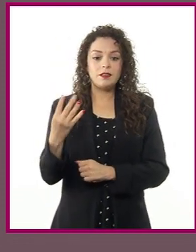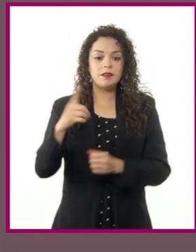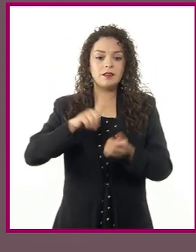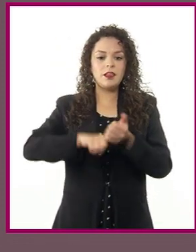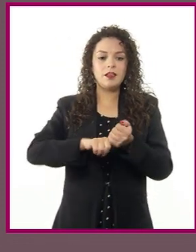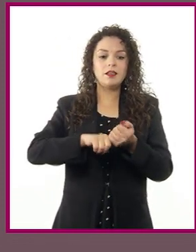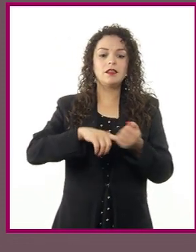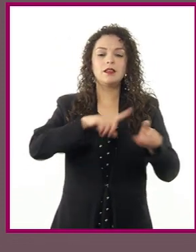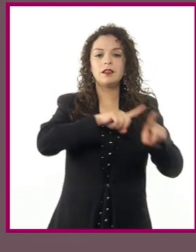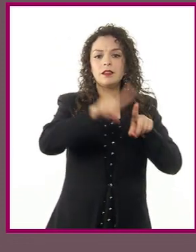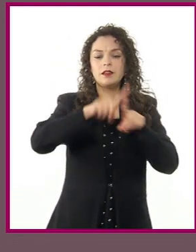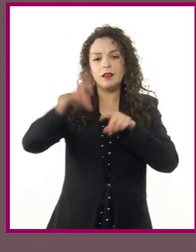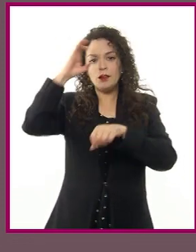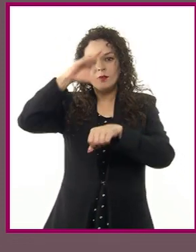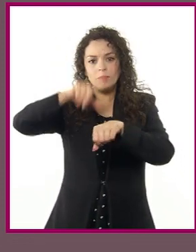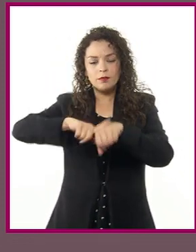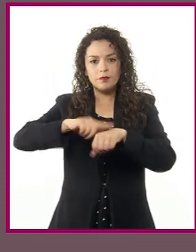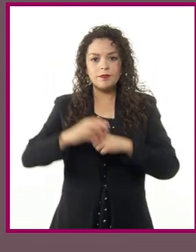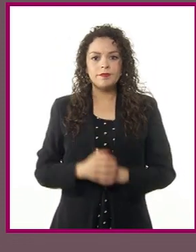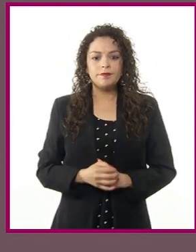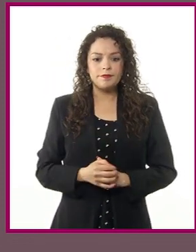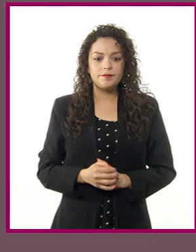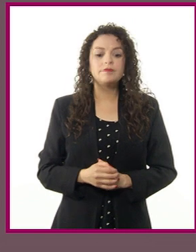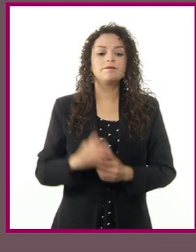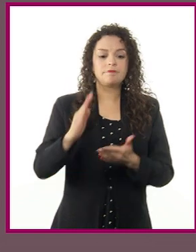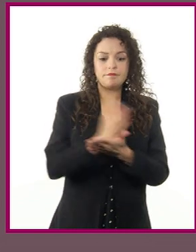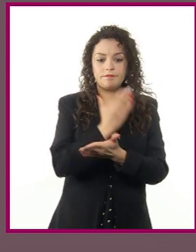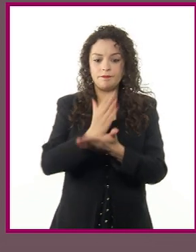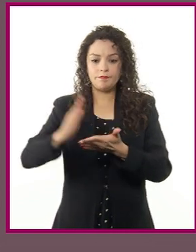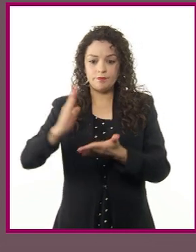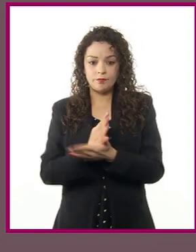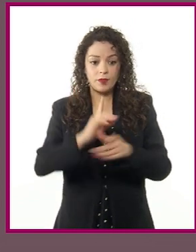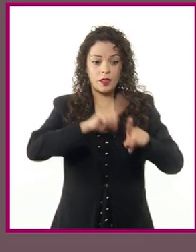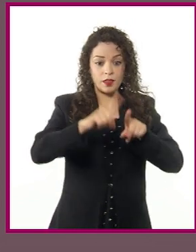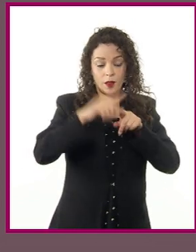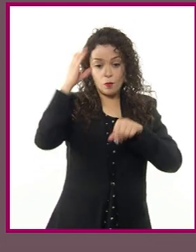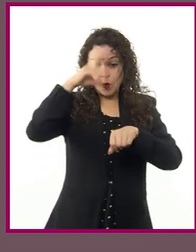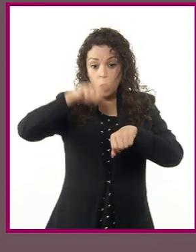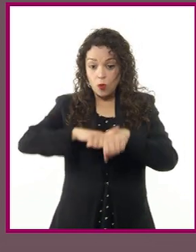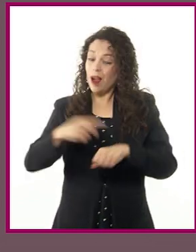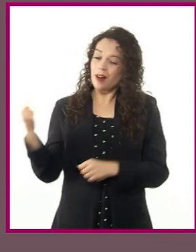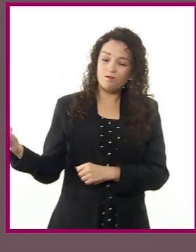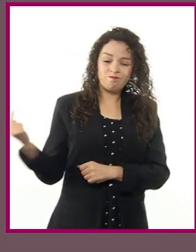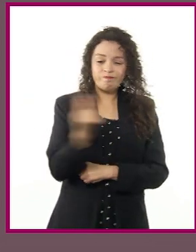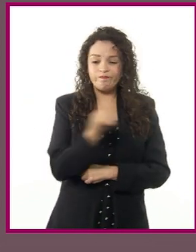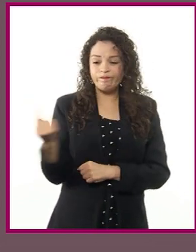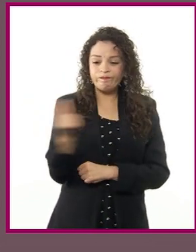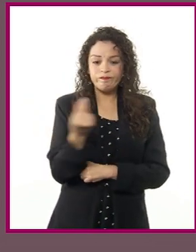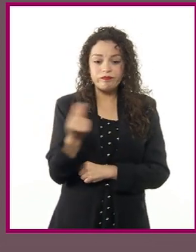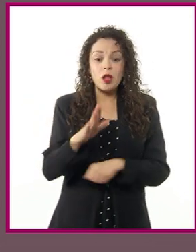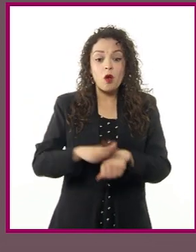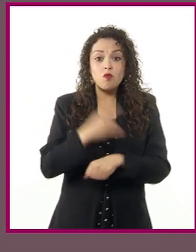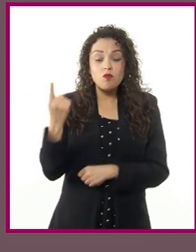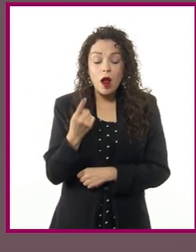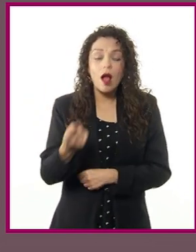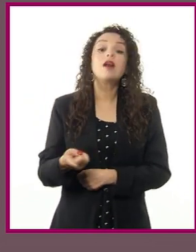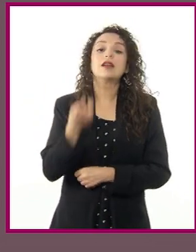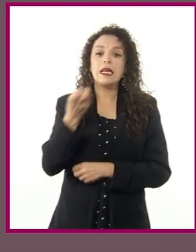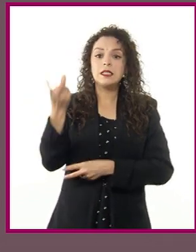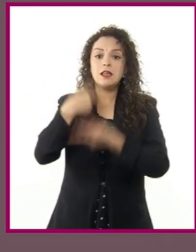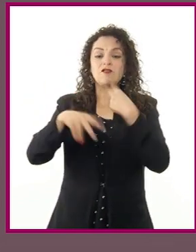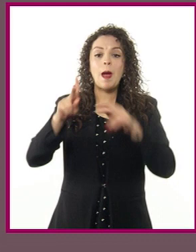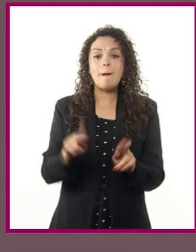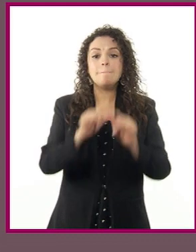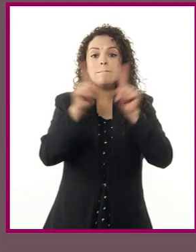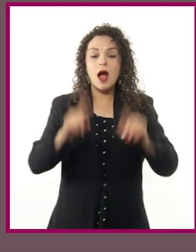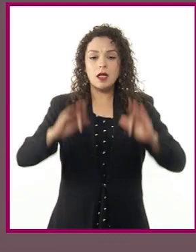tienen una dimensión cultural. Superar la división entre las culturas es urgente y necesario para la paz, la estabilidad